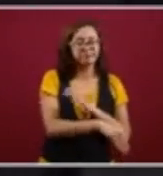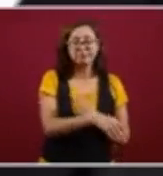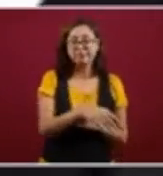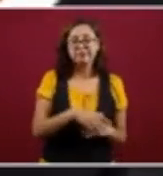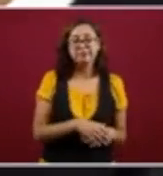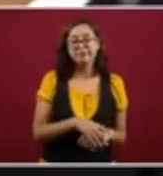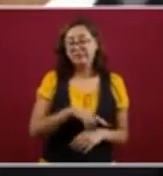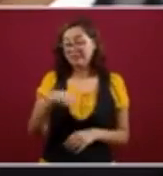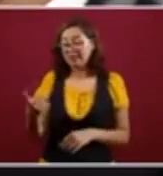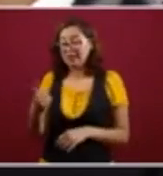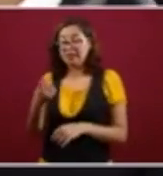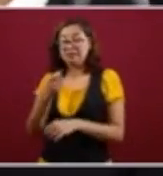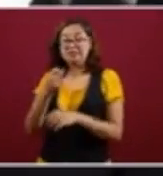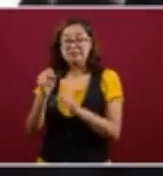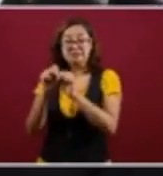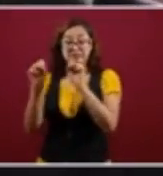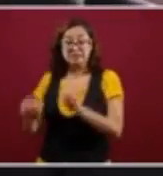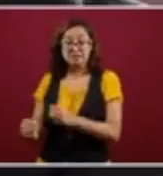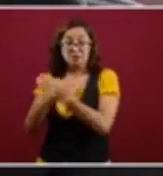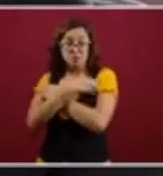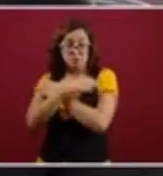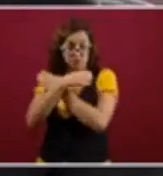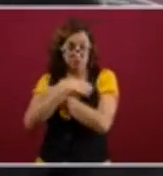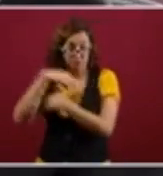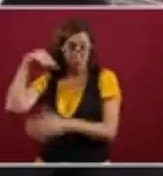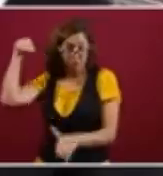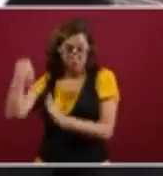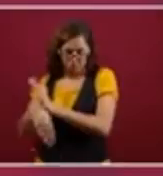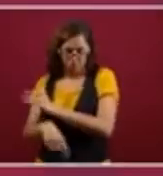aunque parezca increíble.